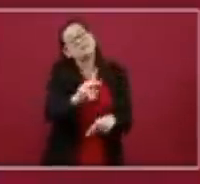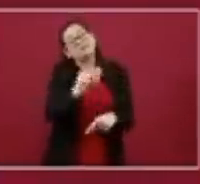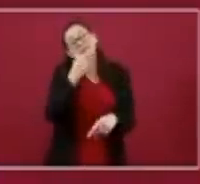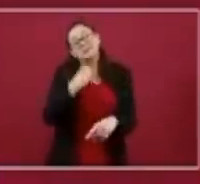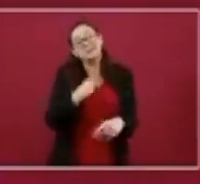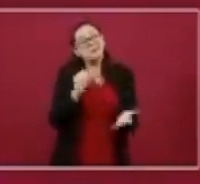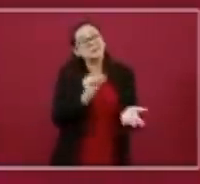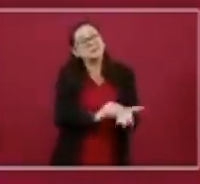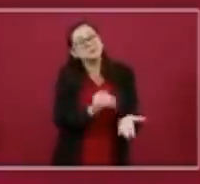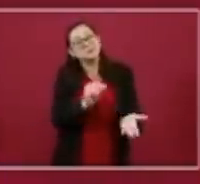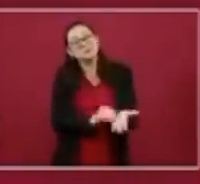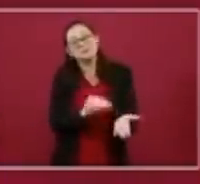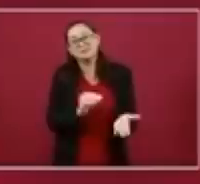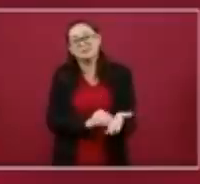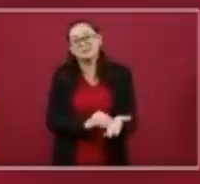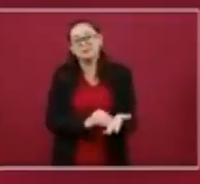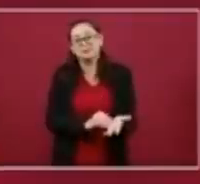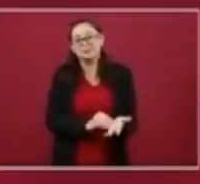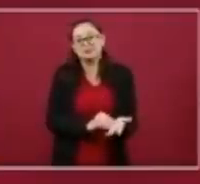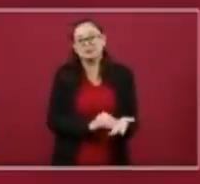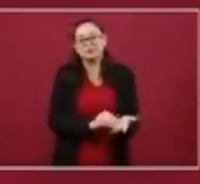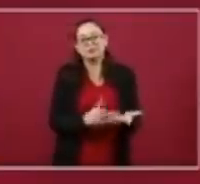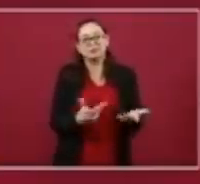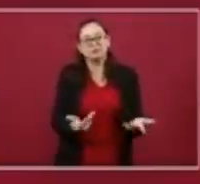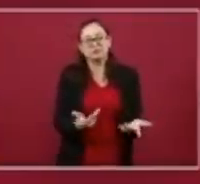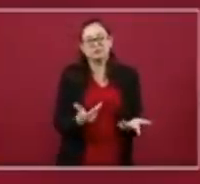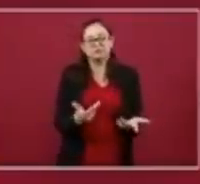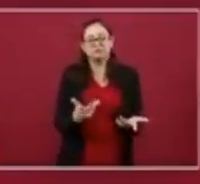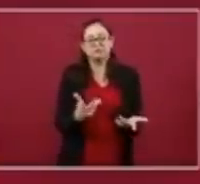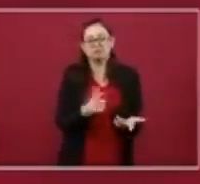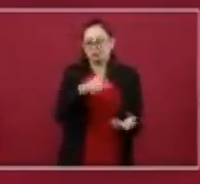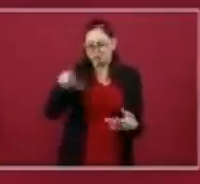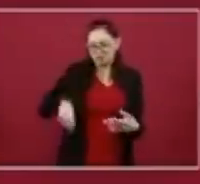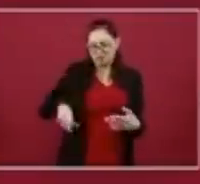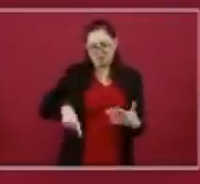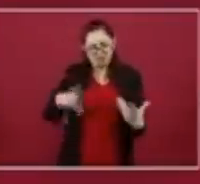nuestro gobierno, que no van a estar en nuestro gobierno.